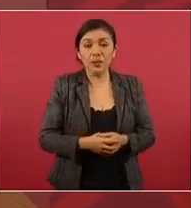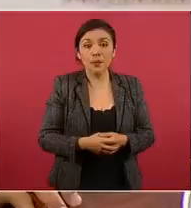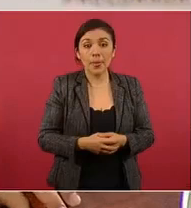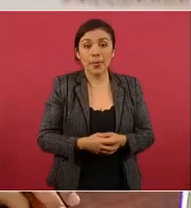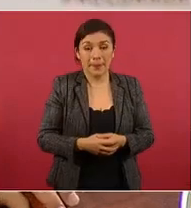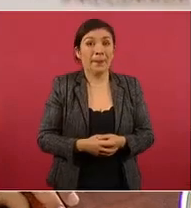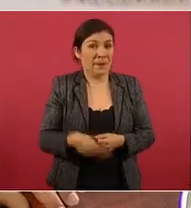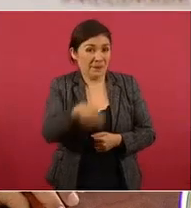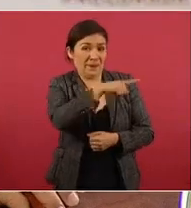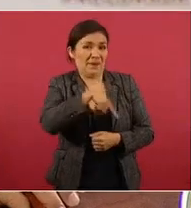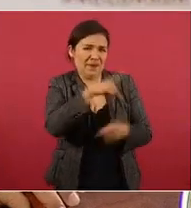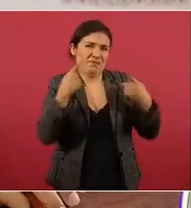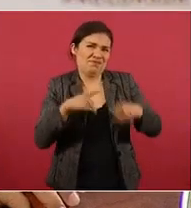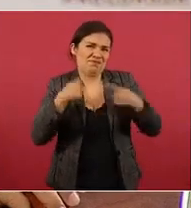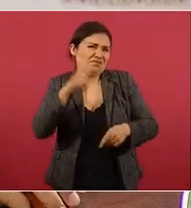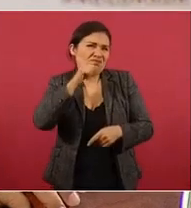conservadores